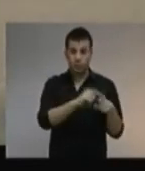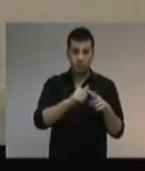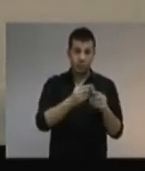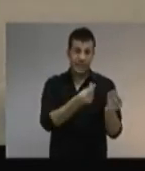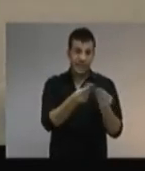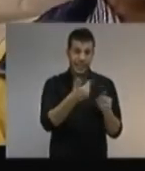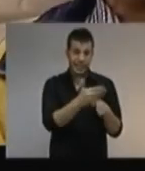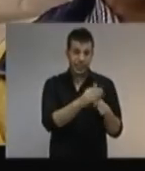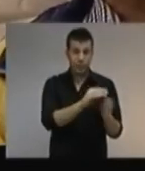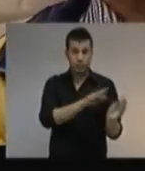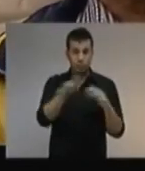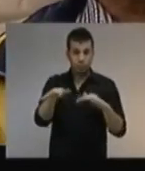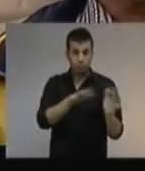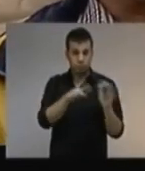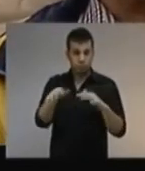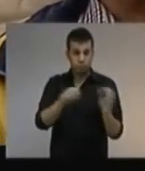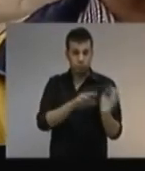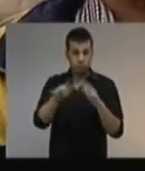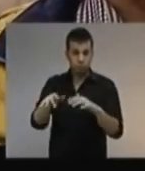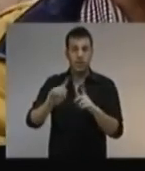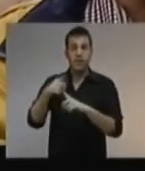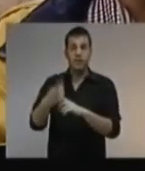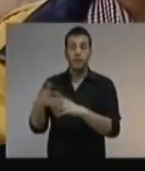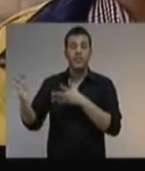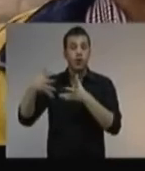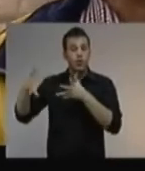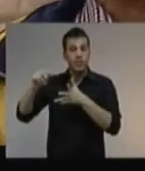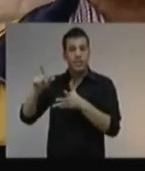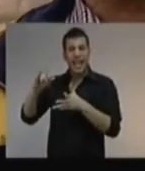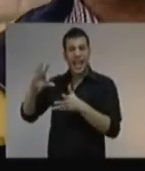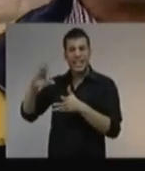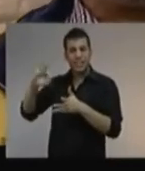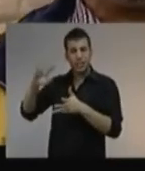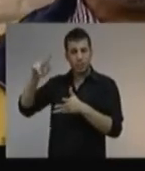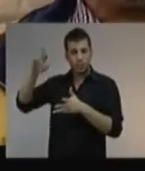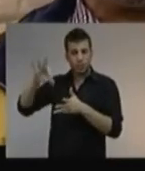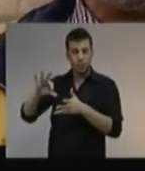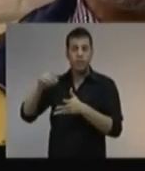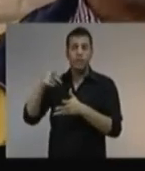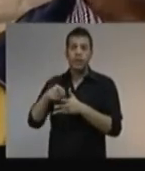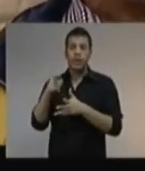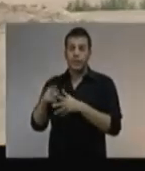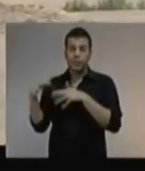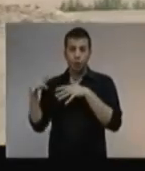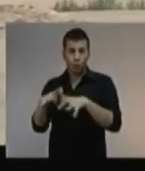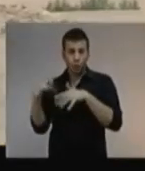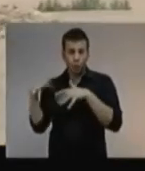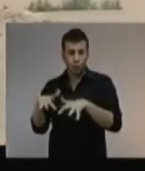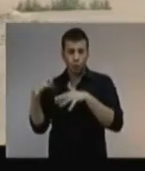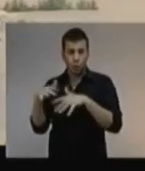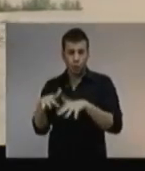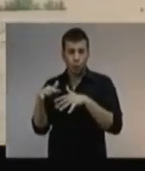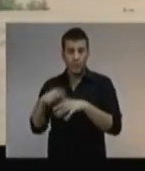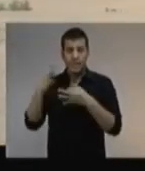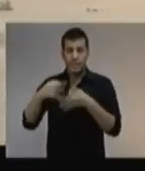depositado en la playa, los vientos, los alisios concretamente, que son los que soplan en esta zona y que soplan de este a